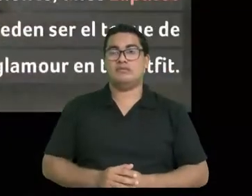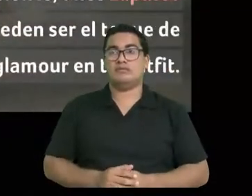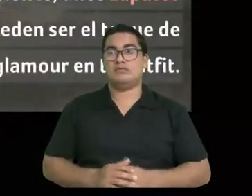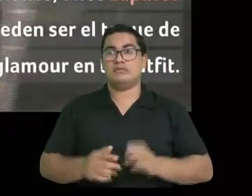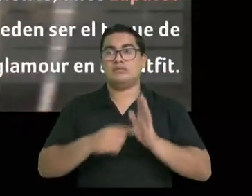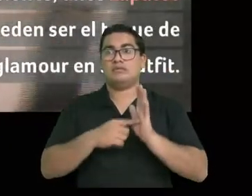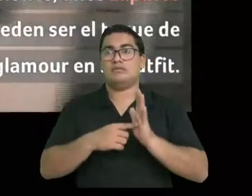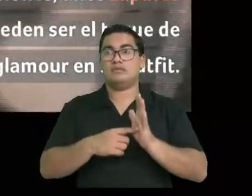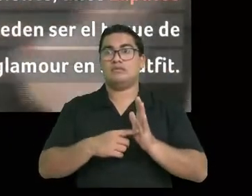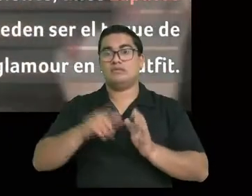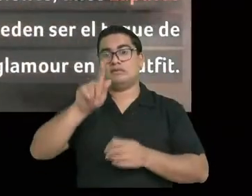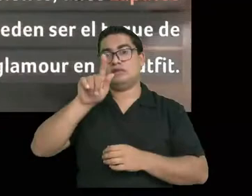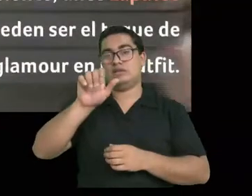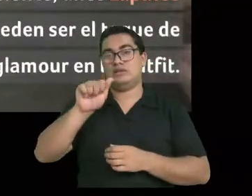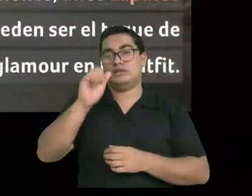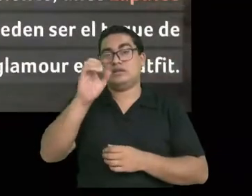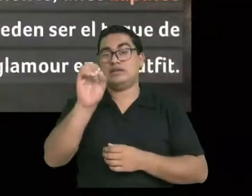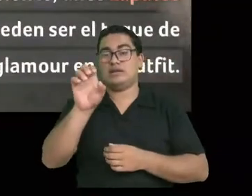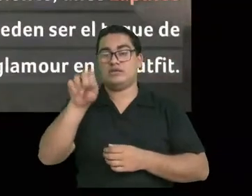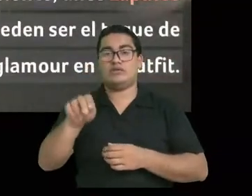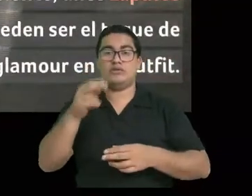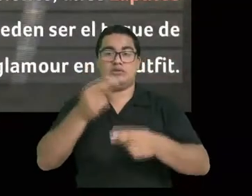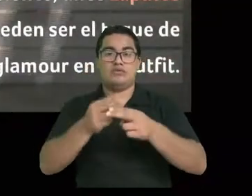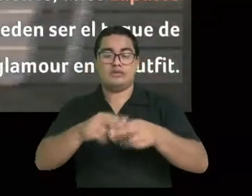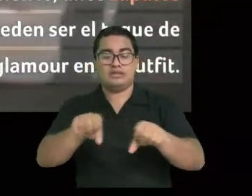aquello que produce una elevación del zapato.